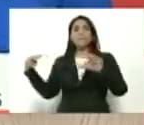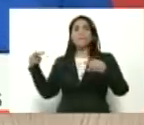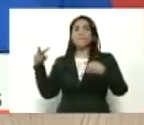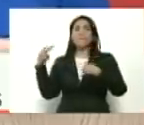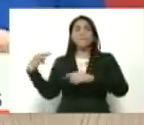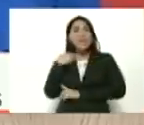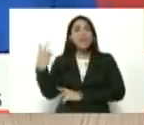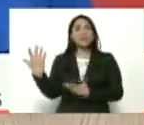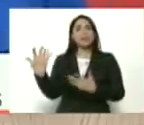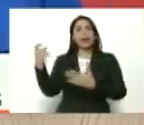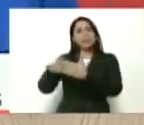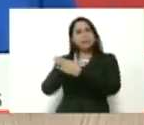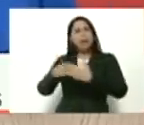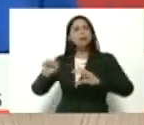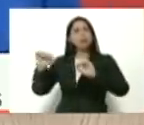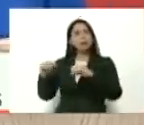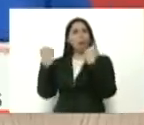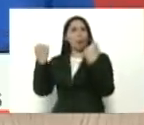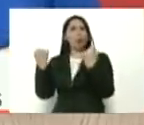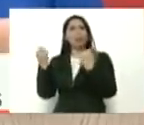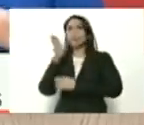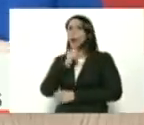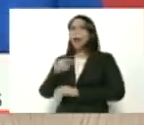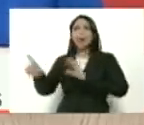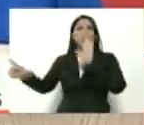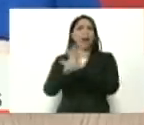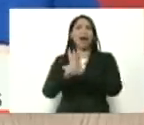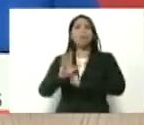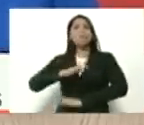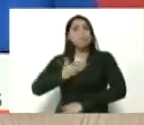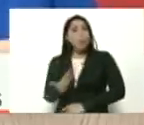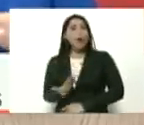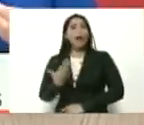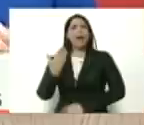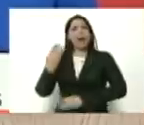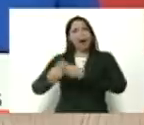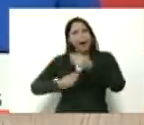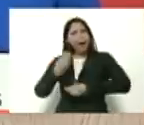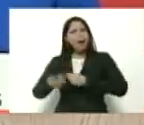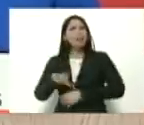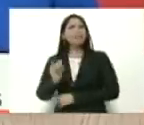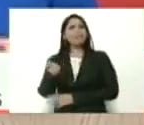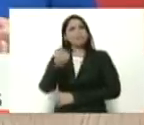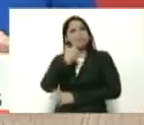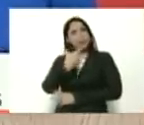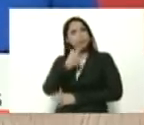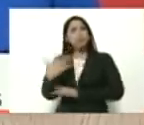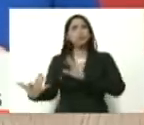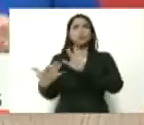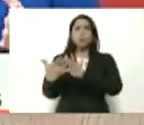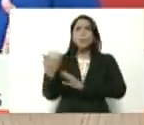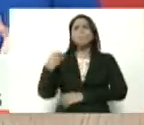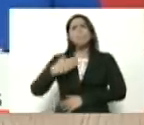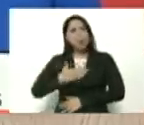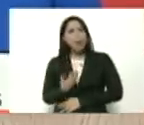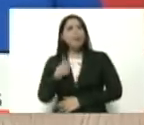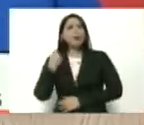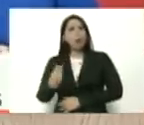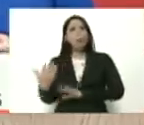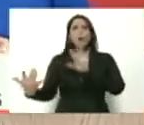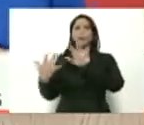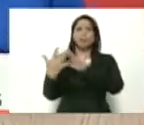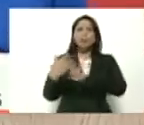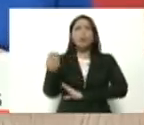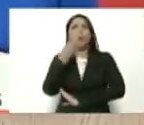de sanciones ilícitas que puedan tener acceso a medicamentos, puedan tener acceso a